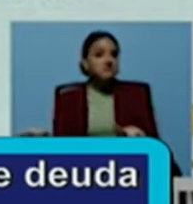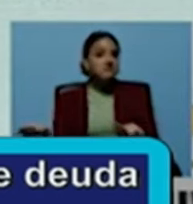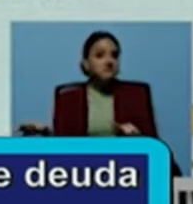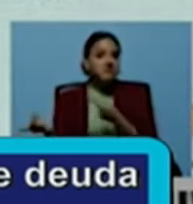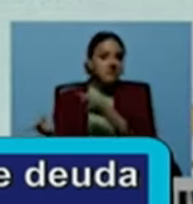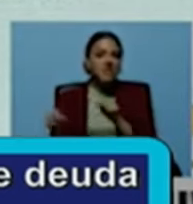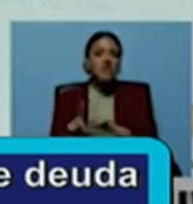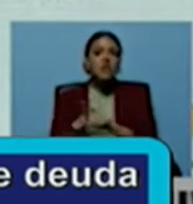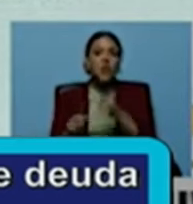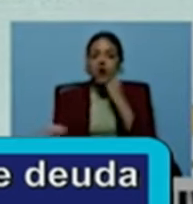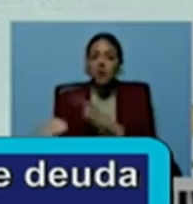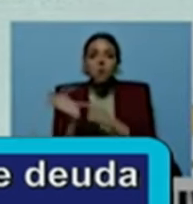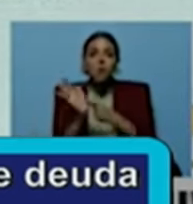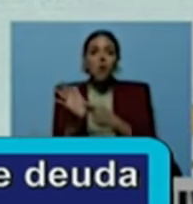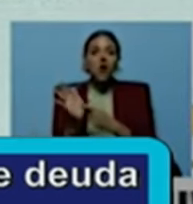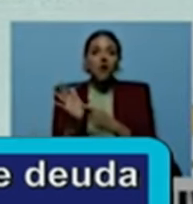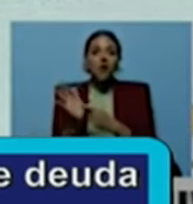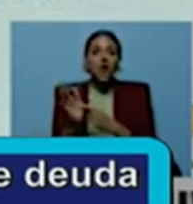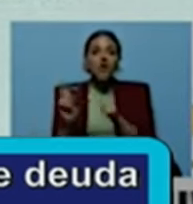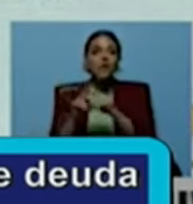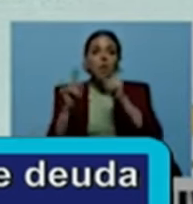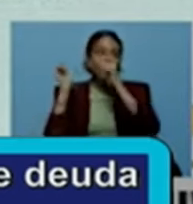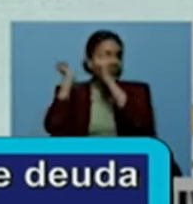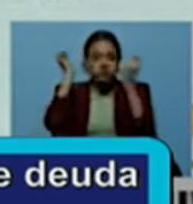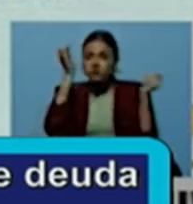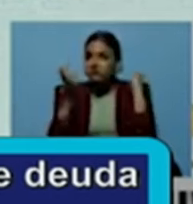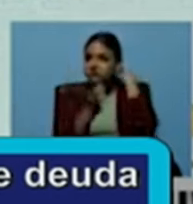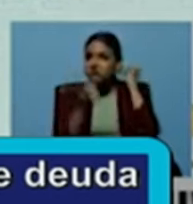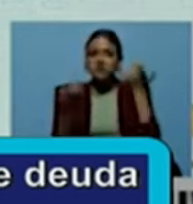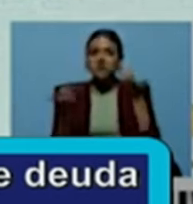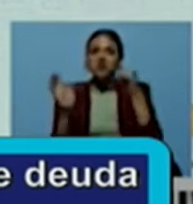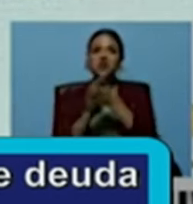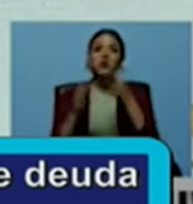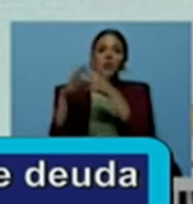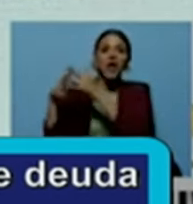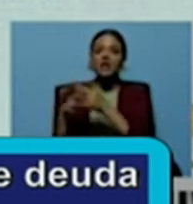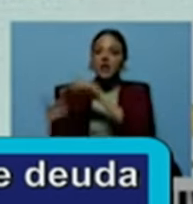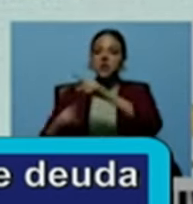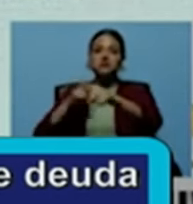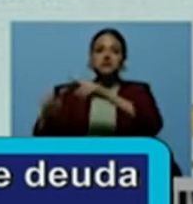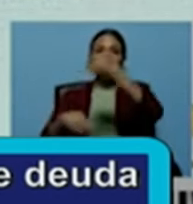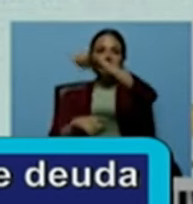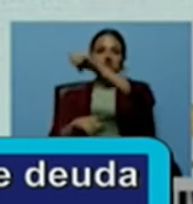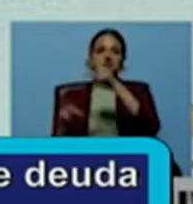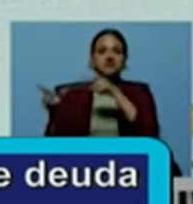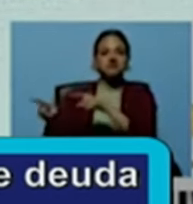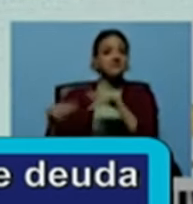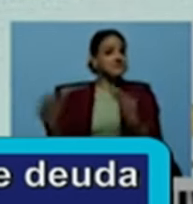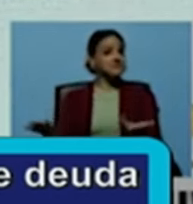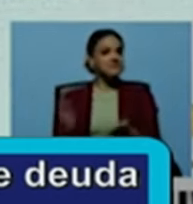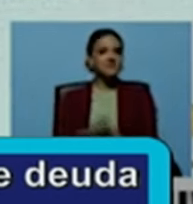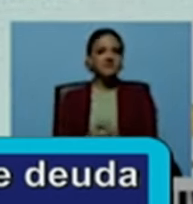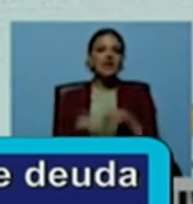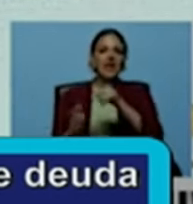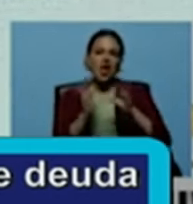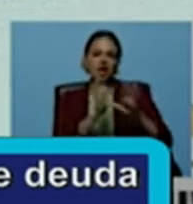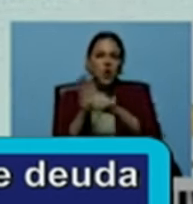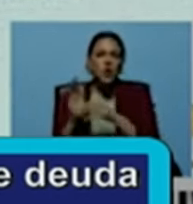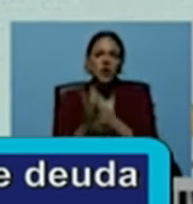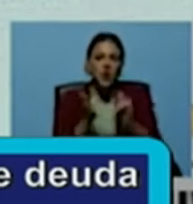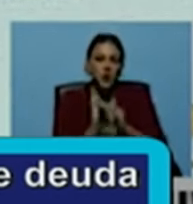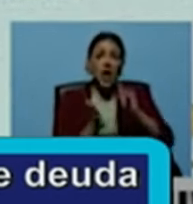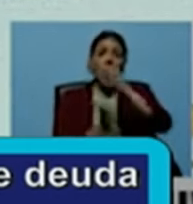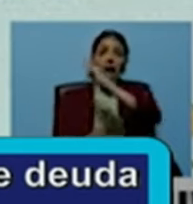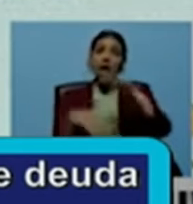Petrocaribe tiene un plazo de conclusión de 25 años y en ese tiempo no ha pasado 25 años desde ese acuerdo de Petrocaribe. Es